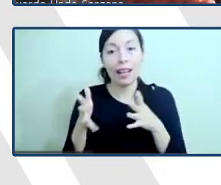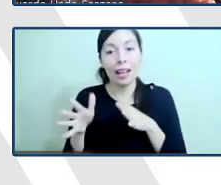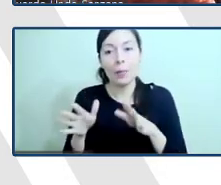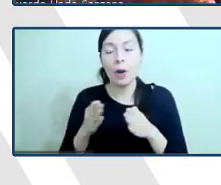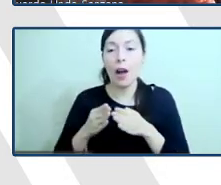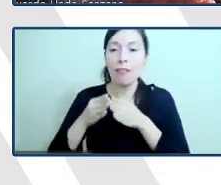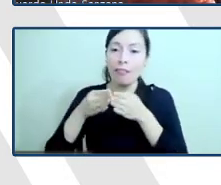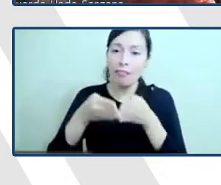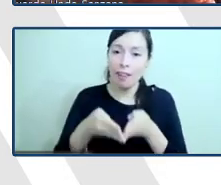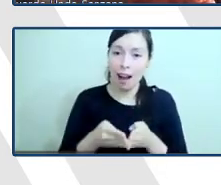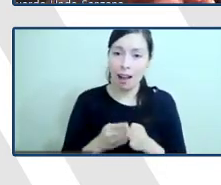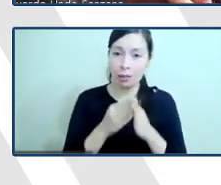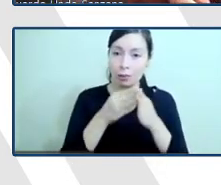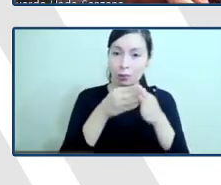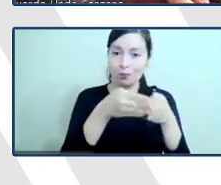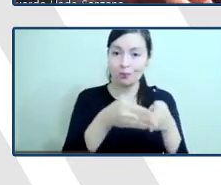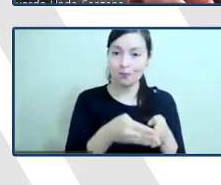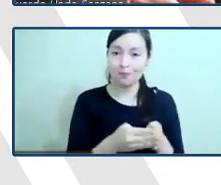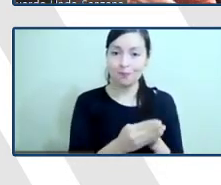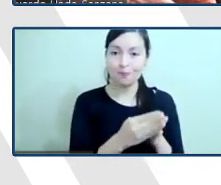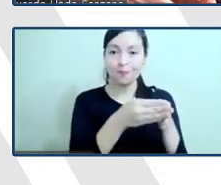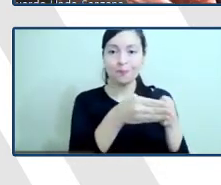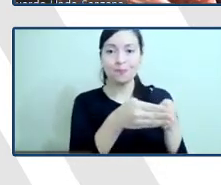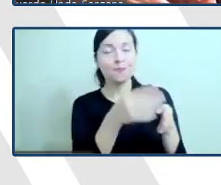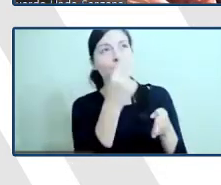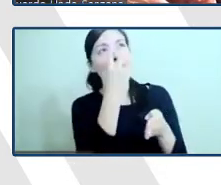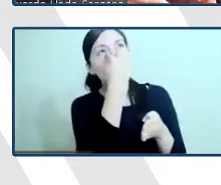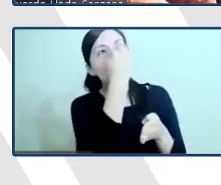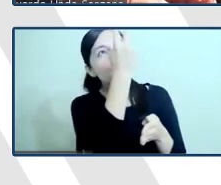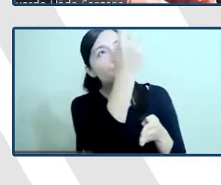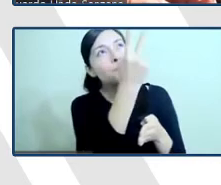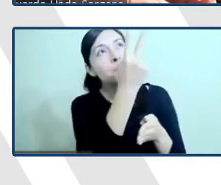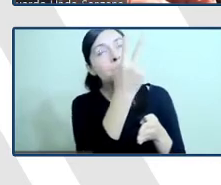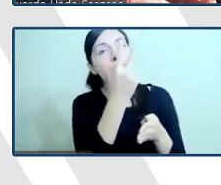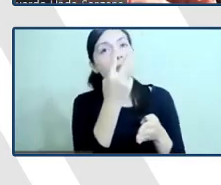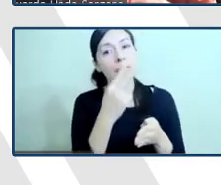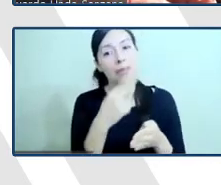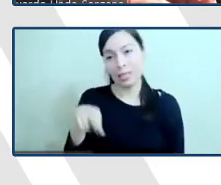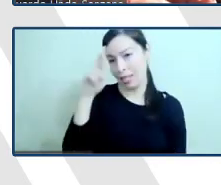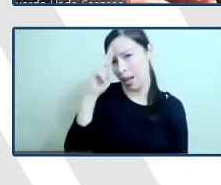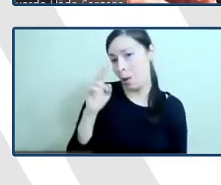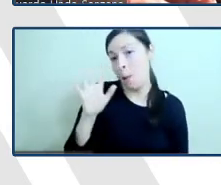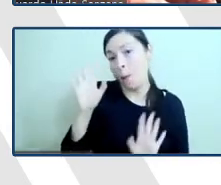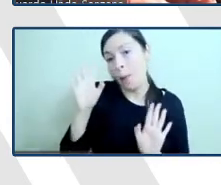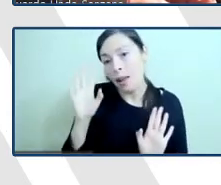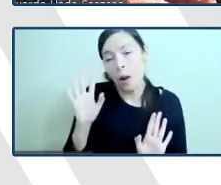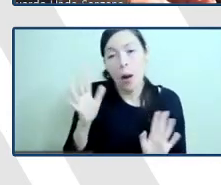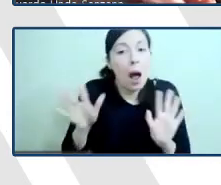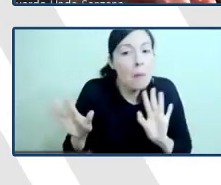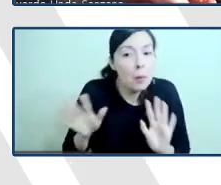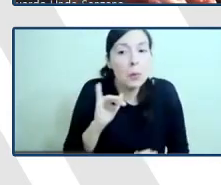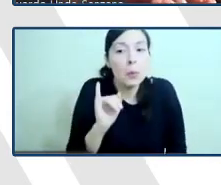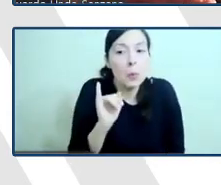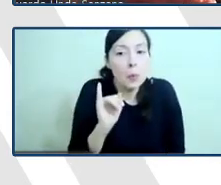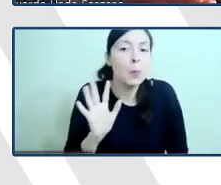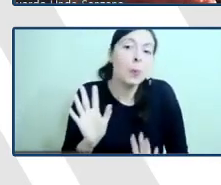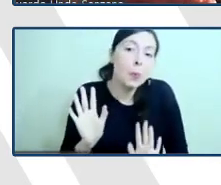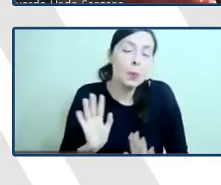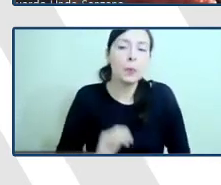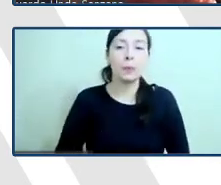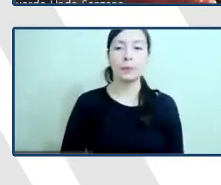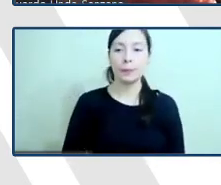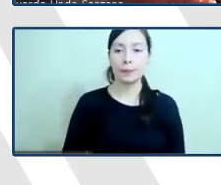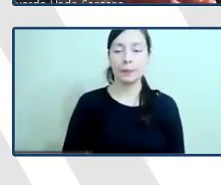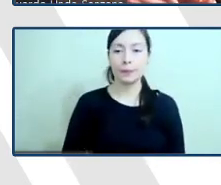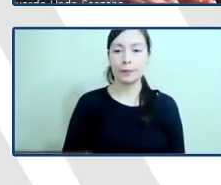barco. No, no es imposible, un poco raro, pero no sería imposible, así que eso es algo que habría que descartar.